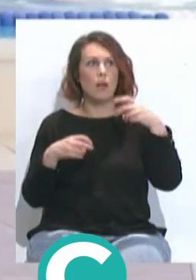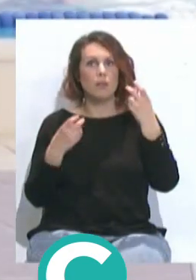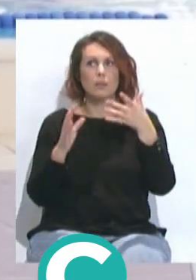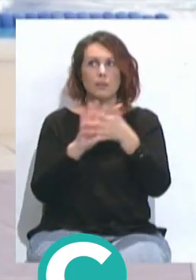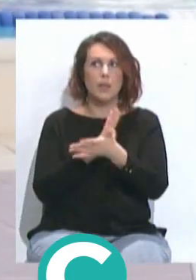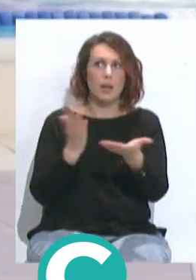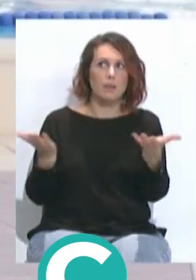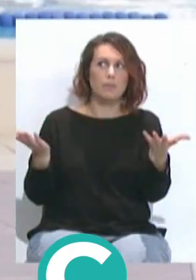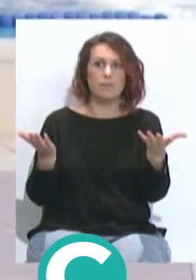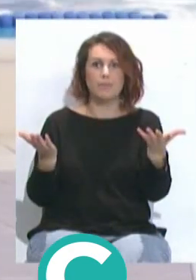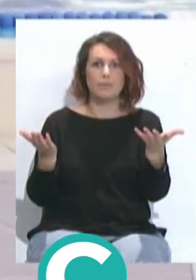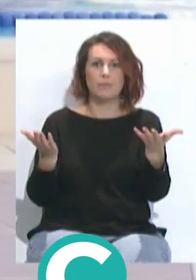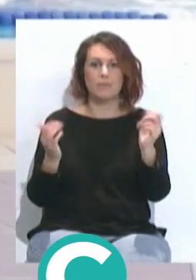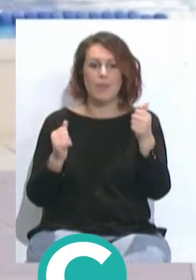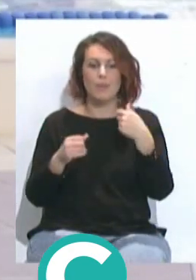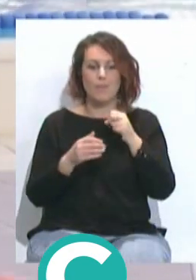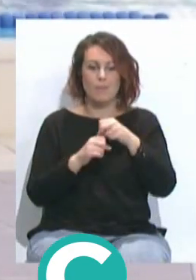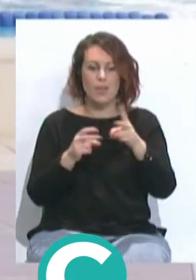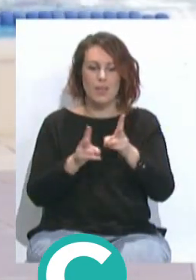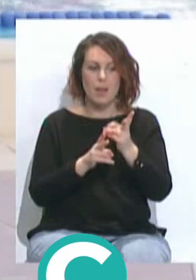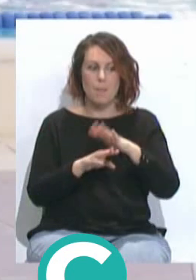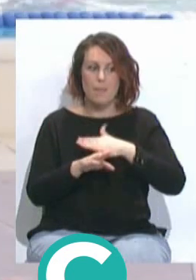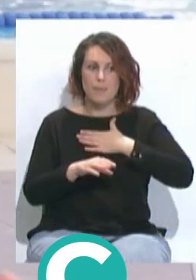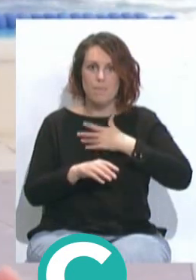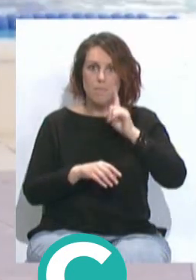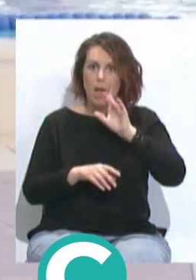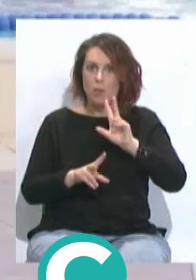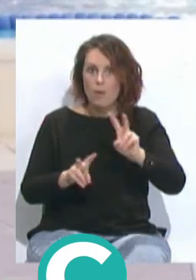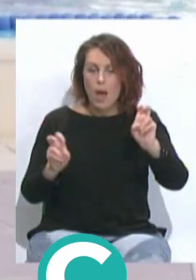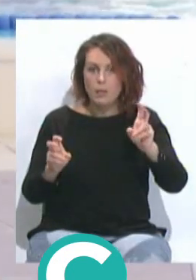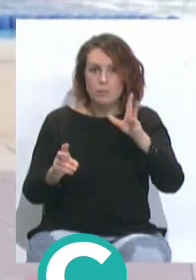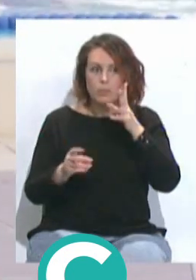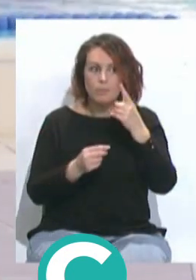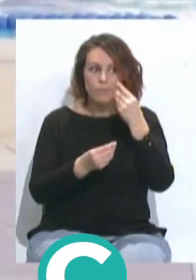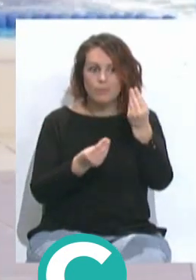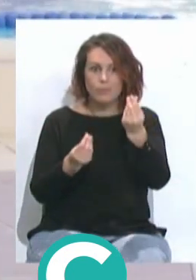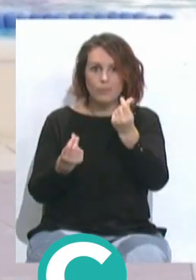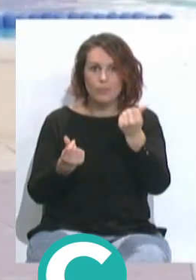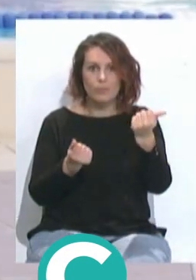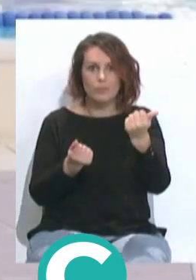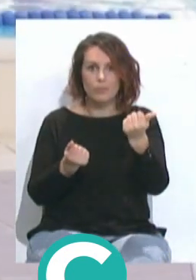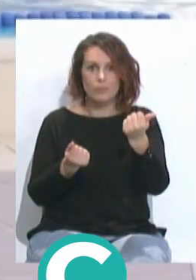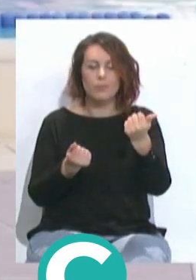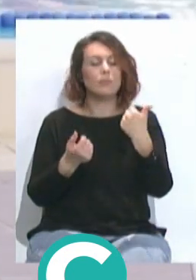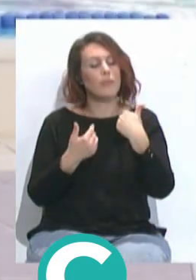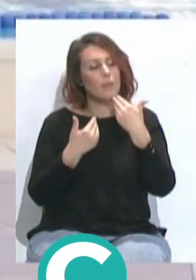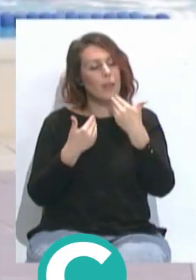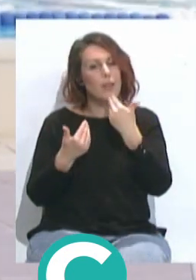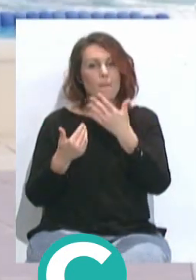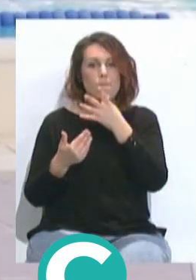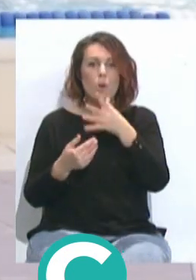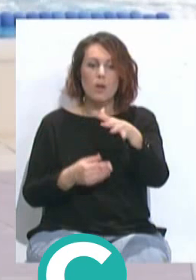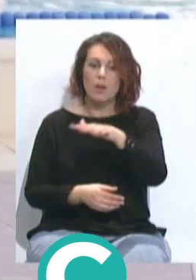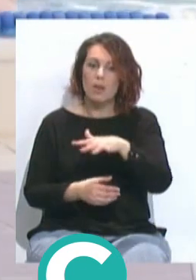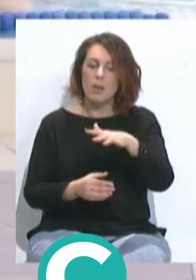significado la entrada en una piscina para mí nueva, de la sensación que da. Por tanto, gracias, porque las